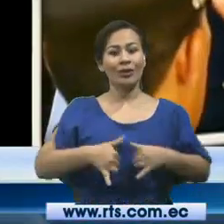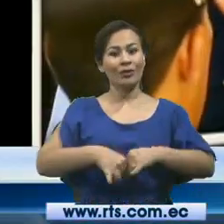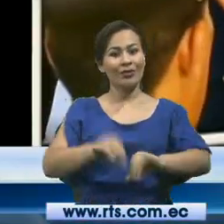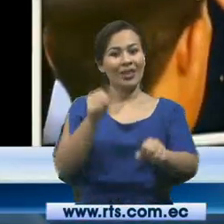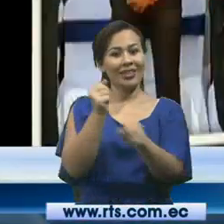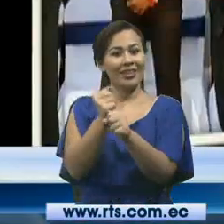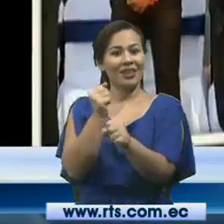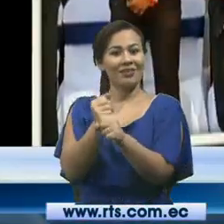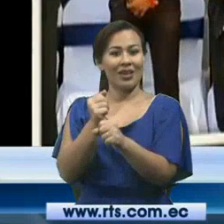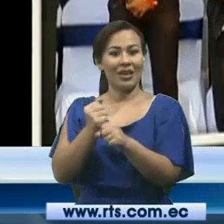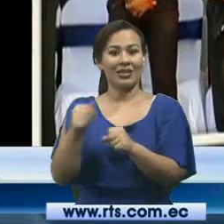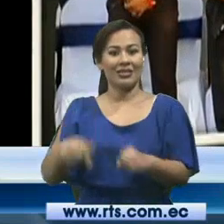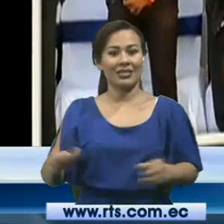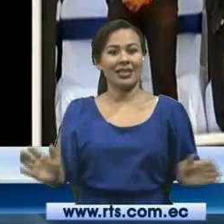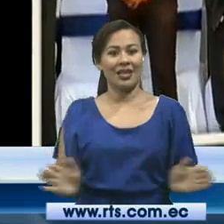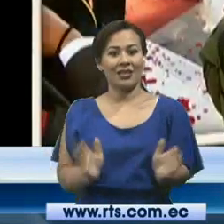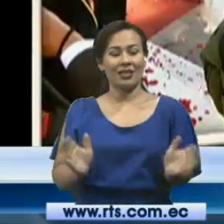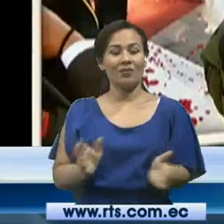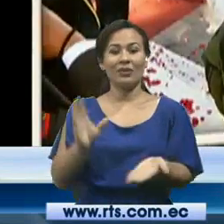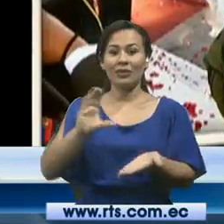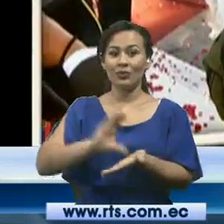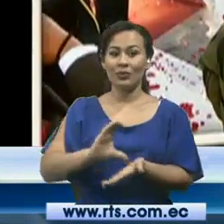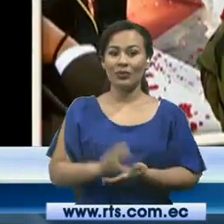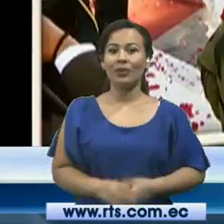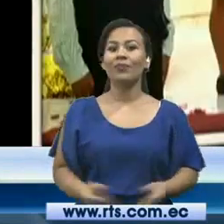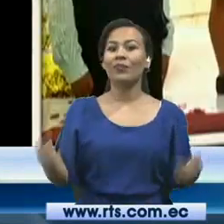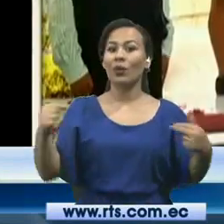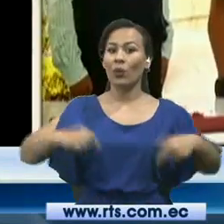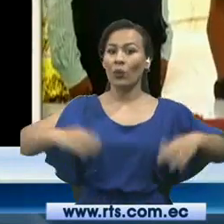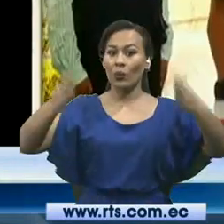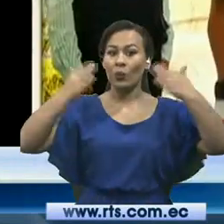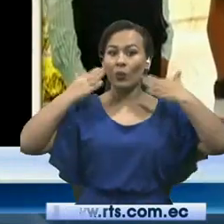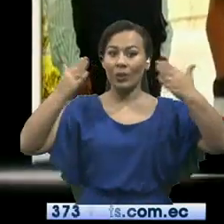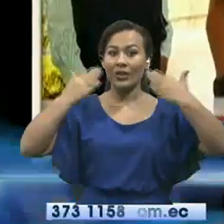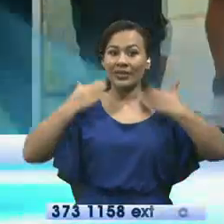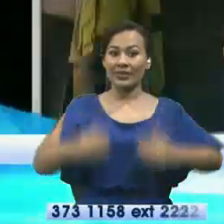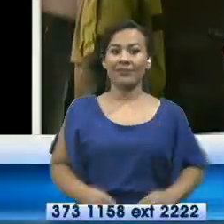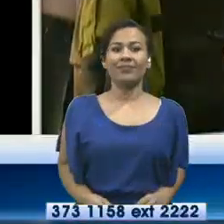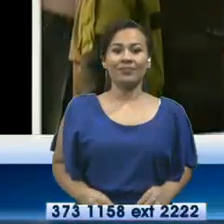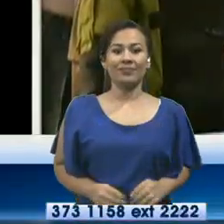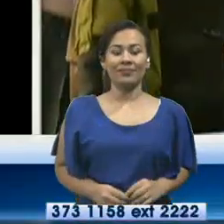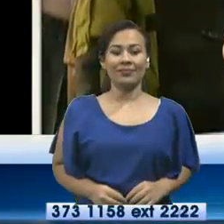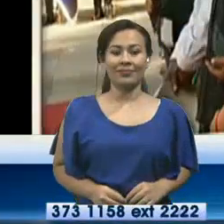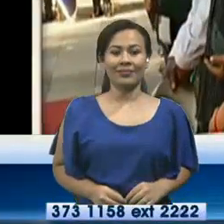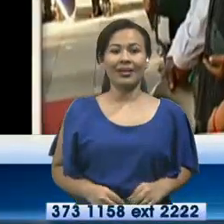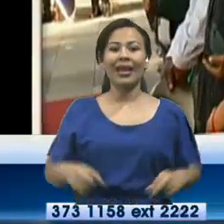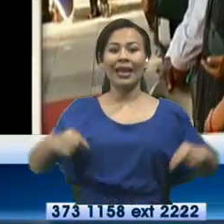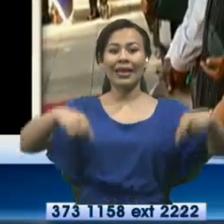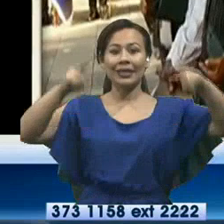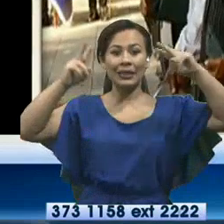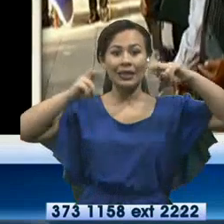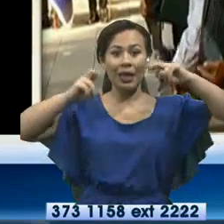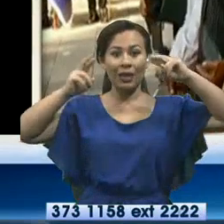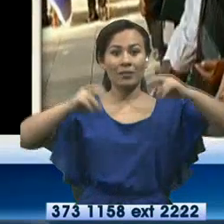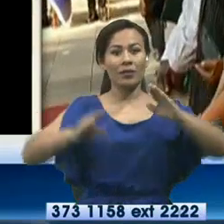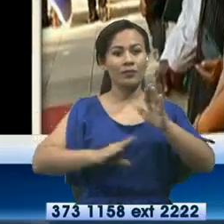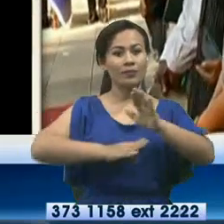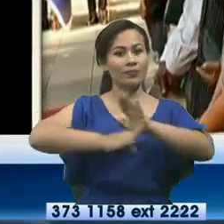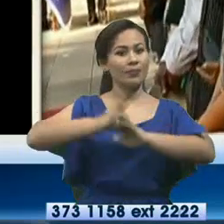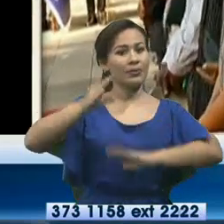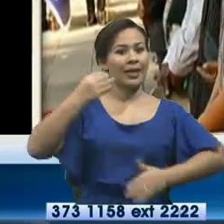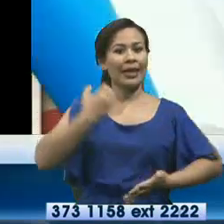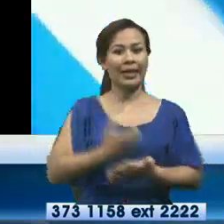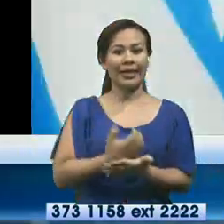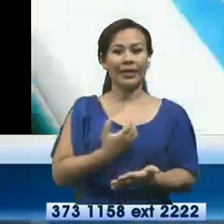seguridad de esta pujante ciudad. Realmente Guayaquil es un referente en este tema de crecimiento